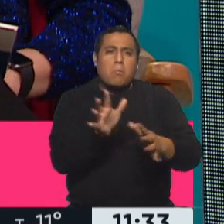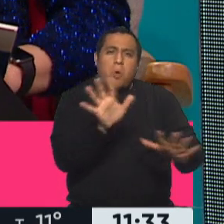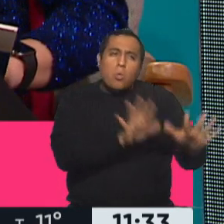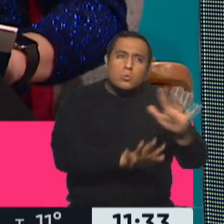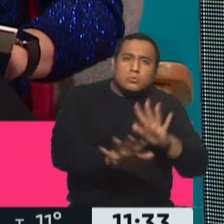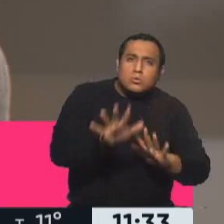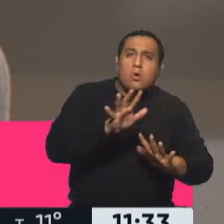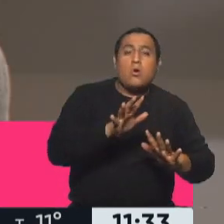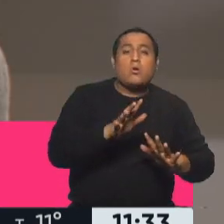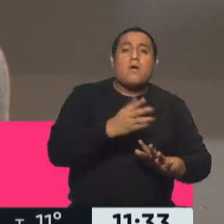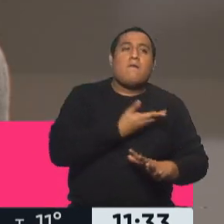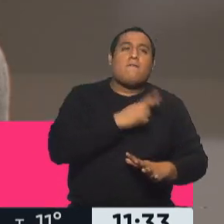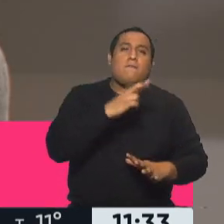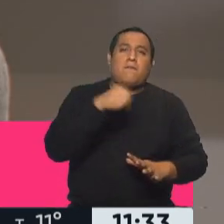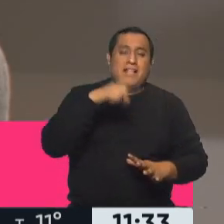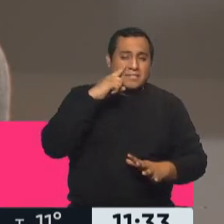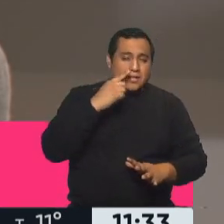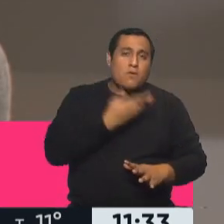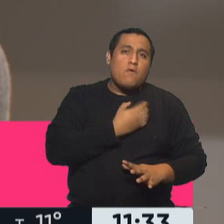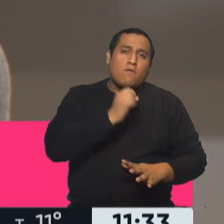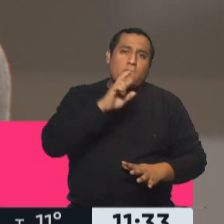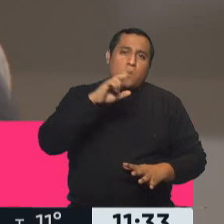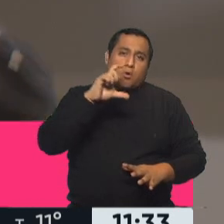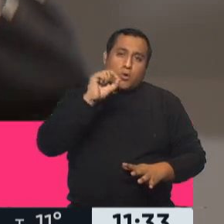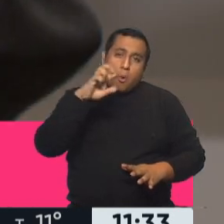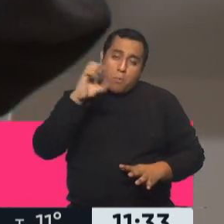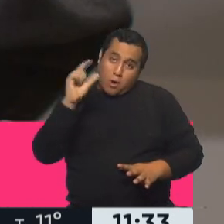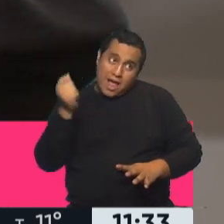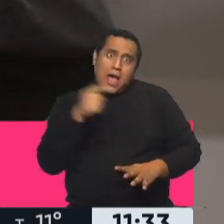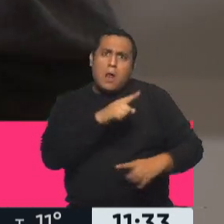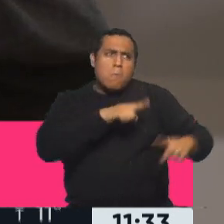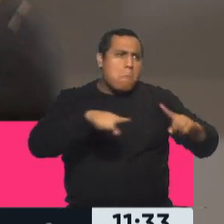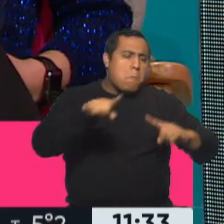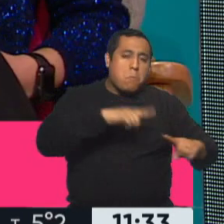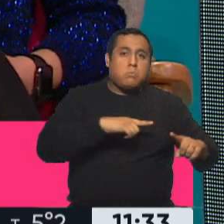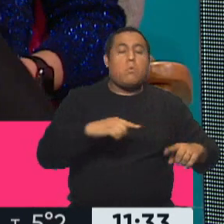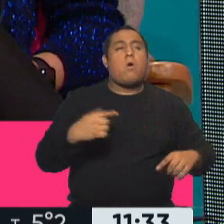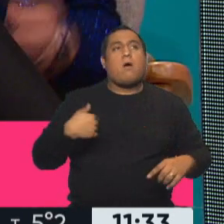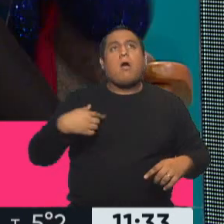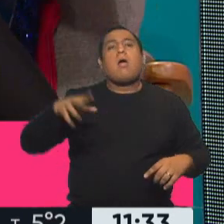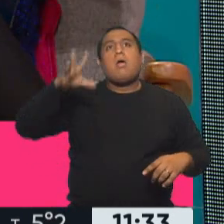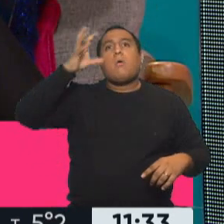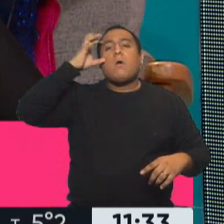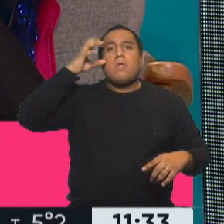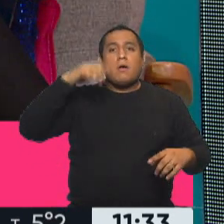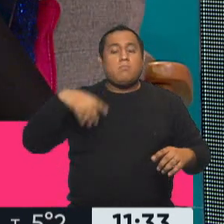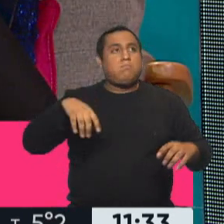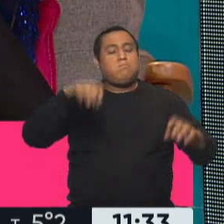lo dirigió Francis Ford Coppola en uno de sus especiales, ¿entendés? Cuando se fue creciendo, entonces mostró... Sí, yo recuerdo que cuando